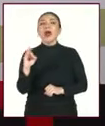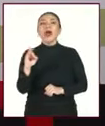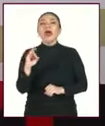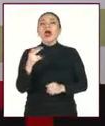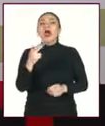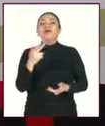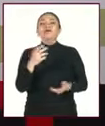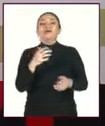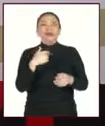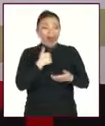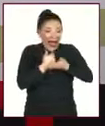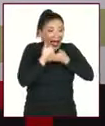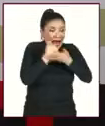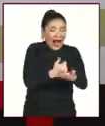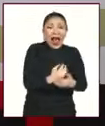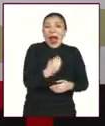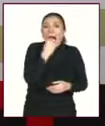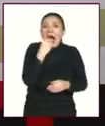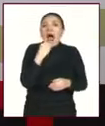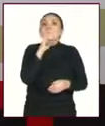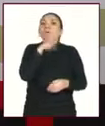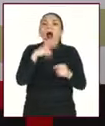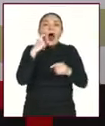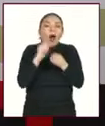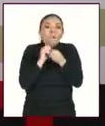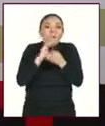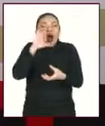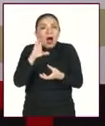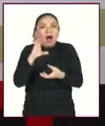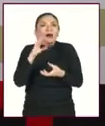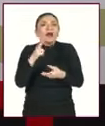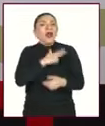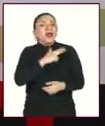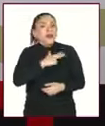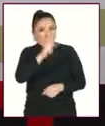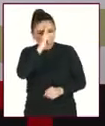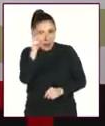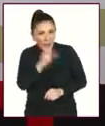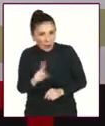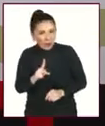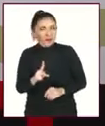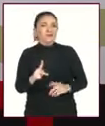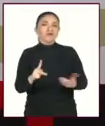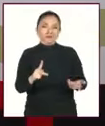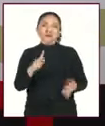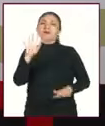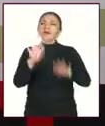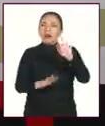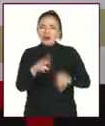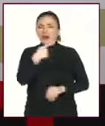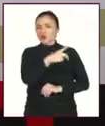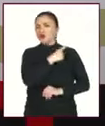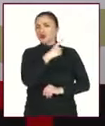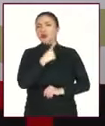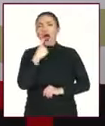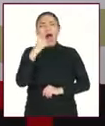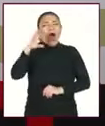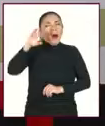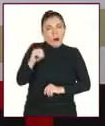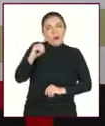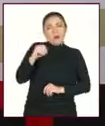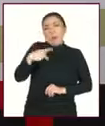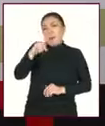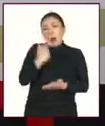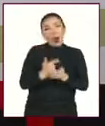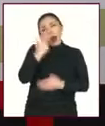la persona que está convulsionando. Sí, muchas veces se muerden, pero las mordidas a veces no son tan graves. O sea, es